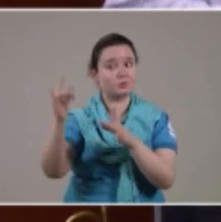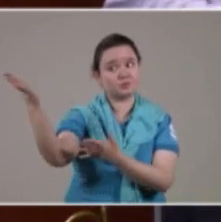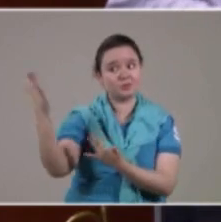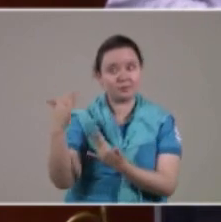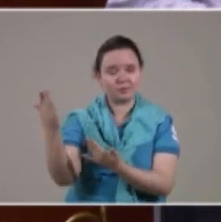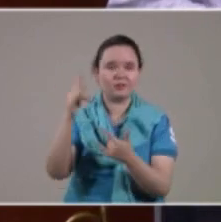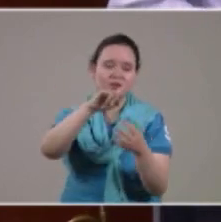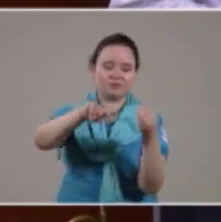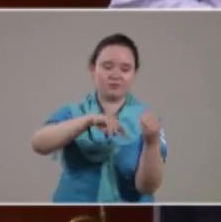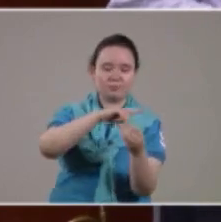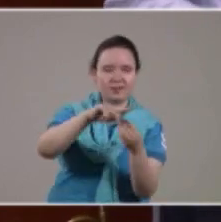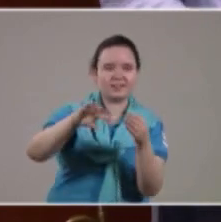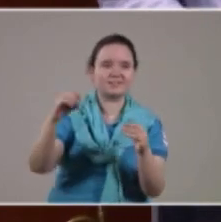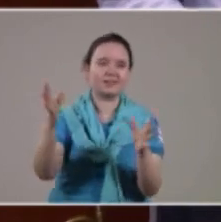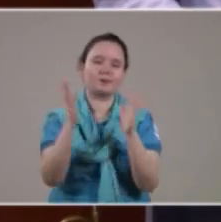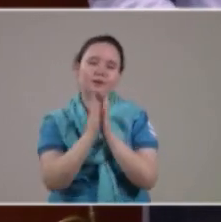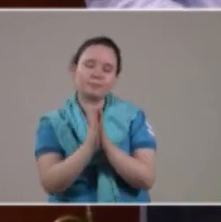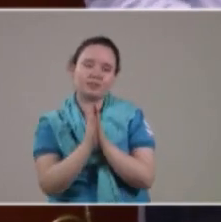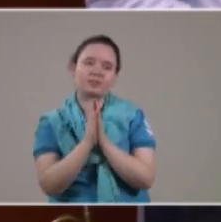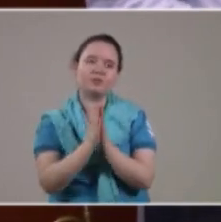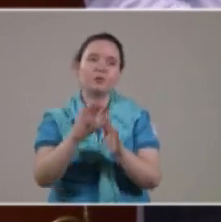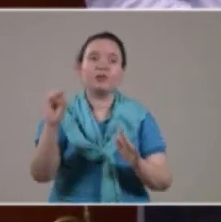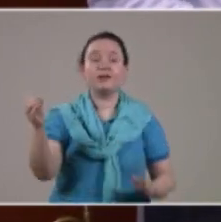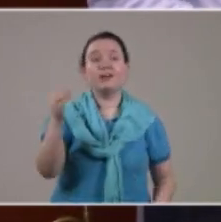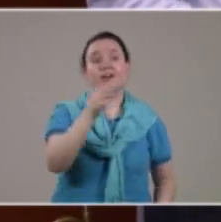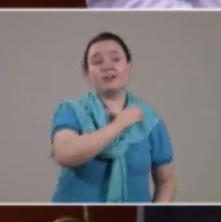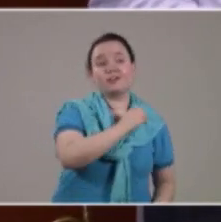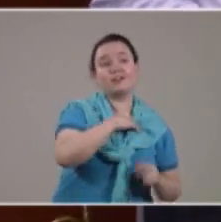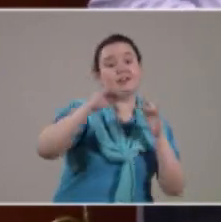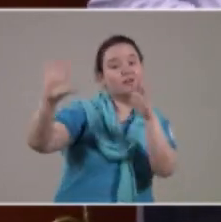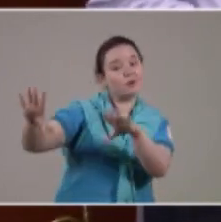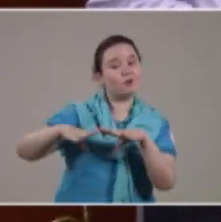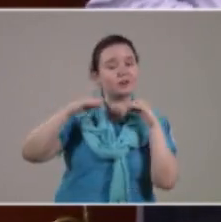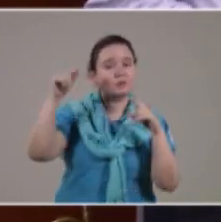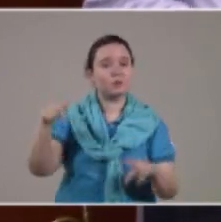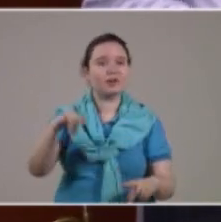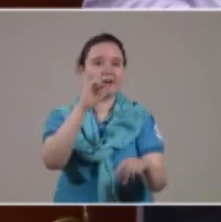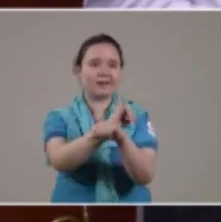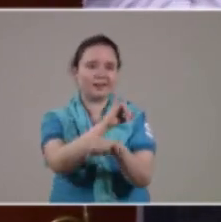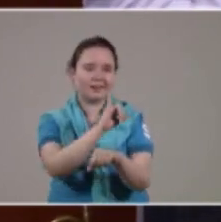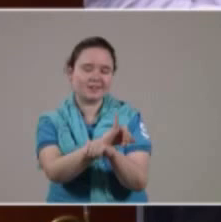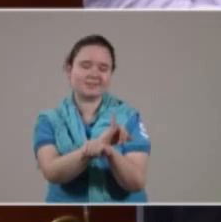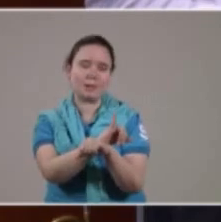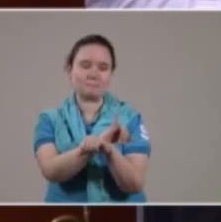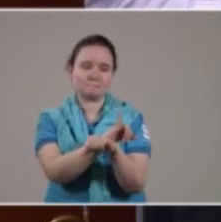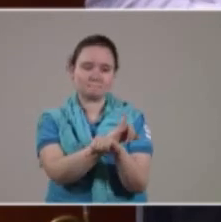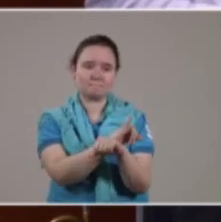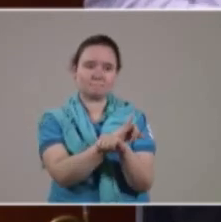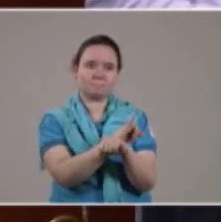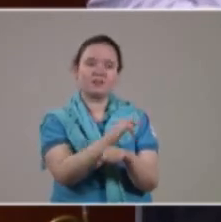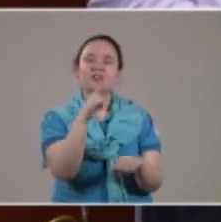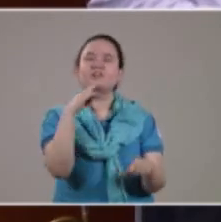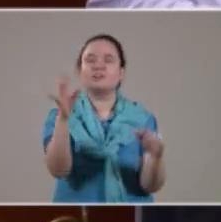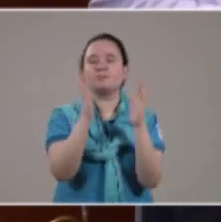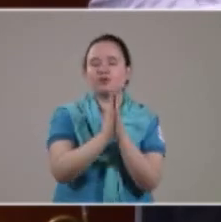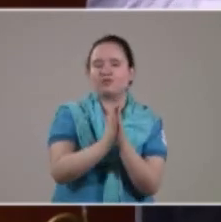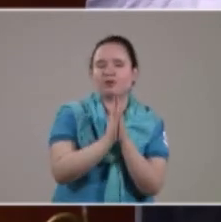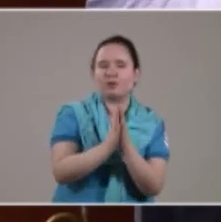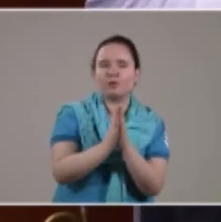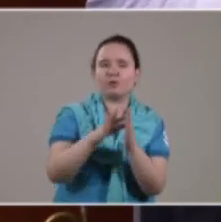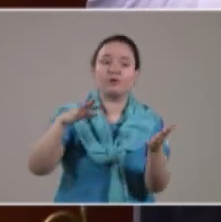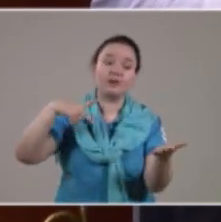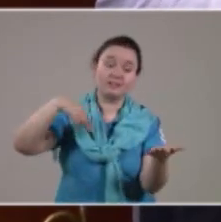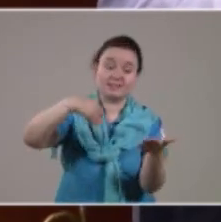algunas familias que lo han solicitado, que quieren que los bendigamos con la cobertura ministerial, y les voy a rogar que por